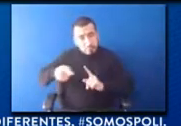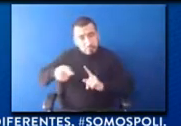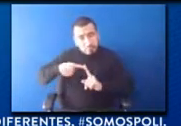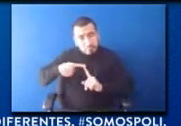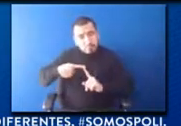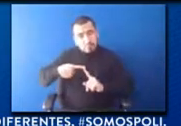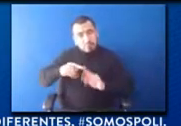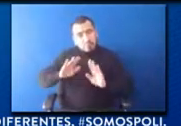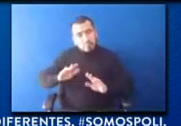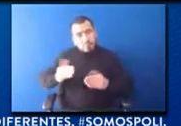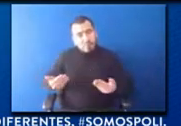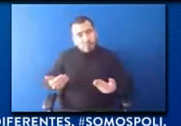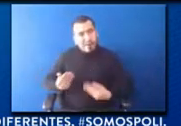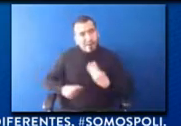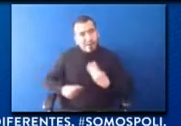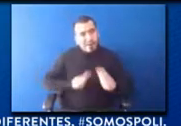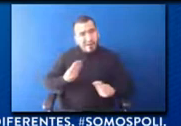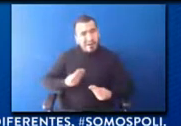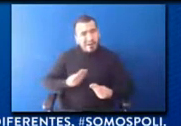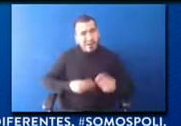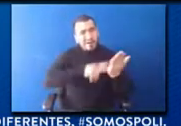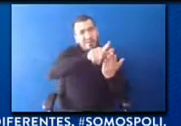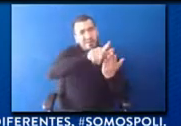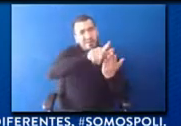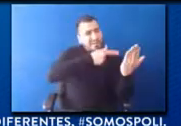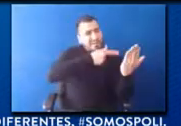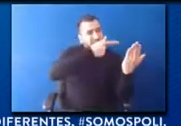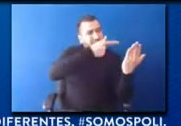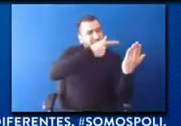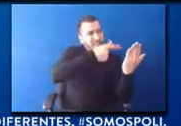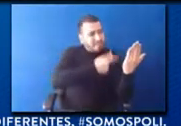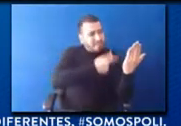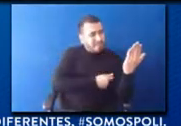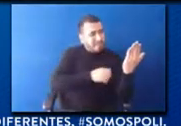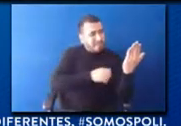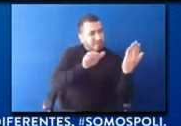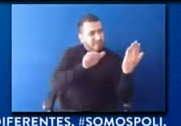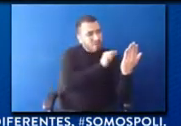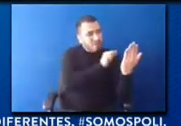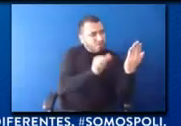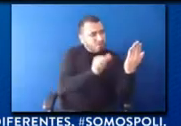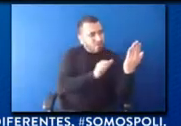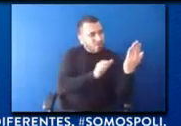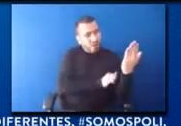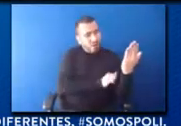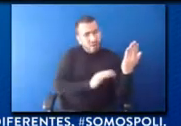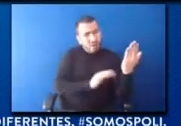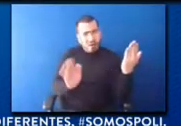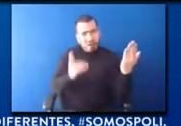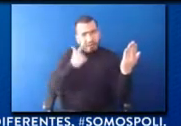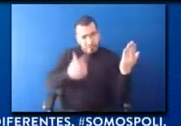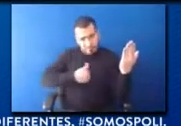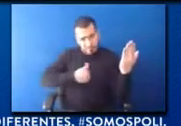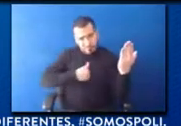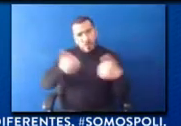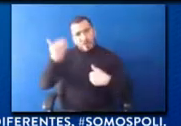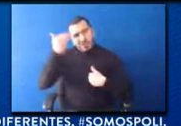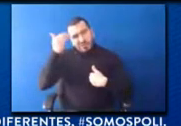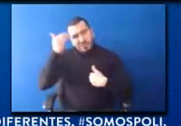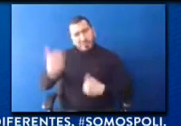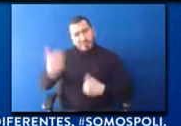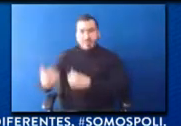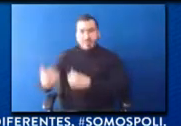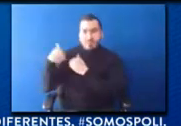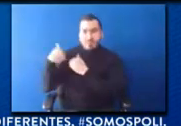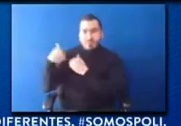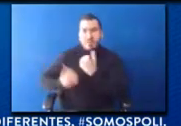de las listas negras que nosotros vamos a salir adelante. Eso no funciona de esa manera. Funciona siendo muy conscientes, siendo muy responsables de una frase